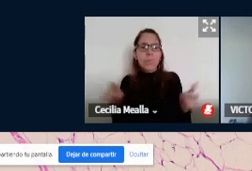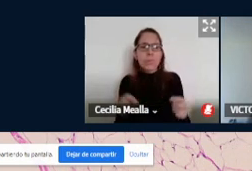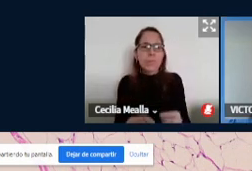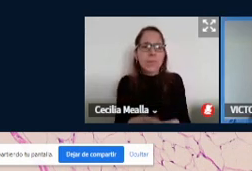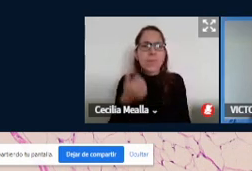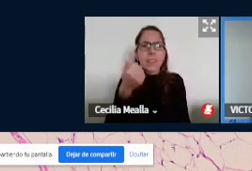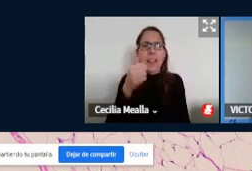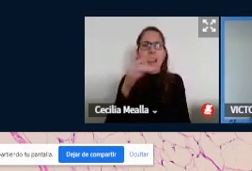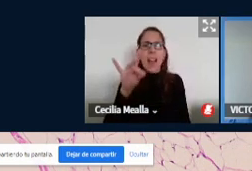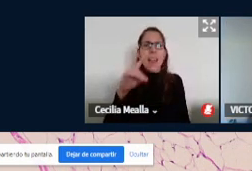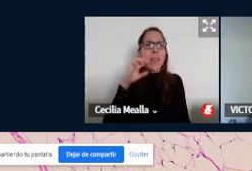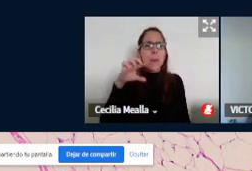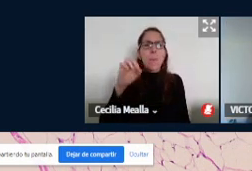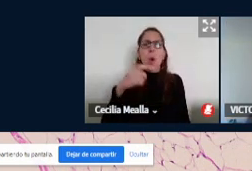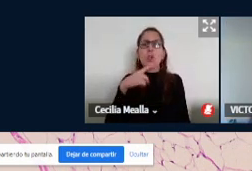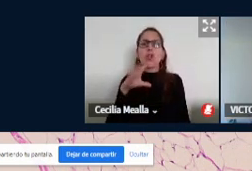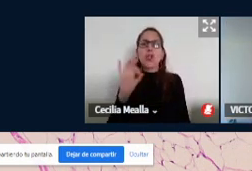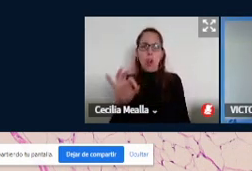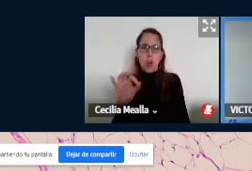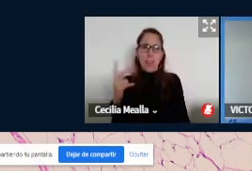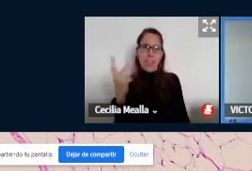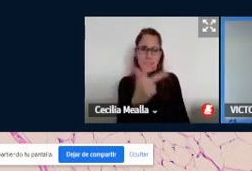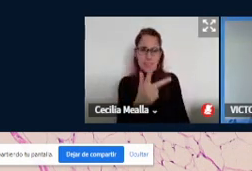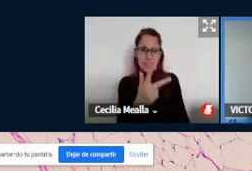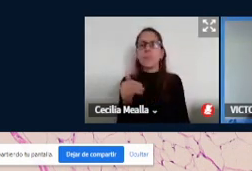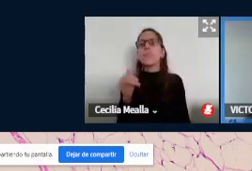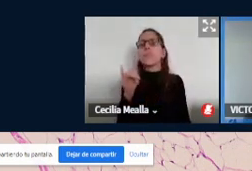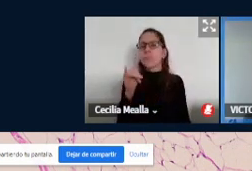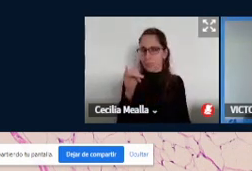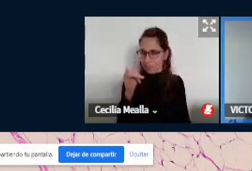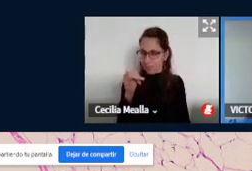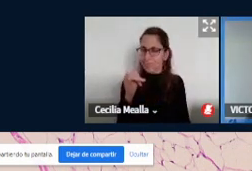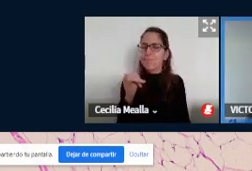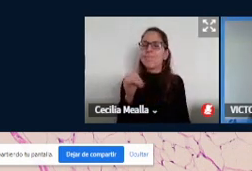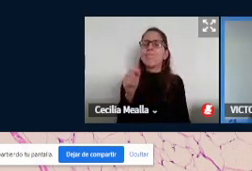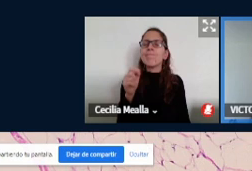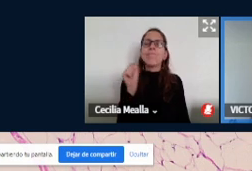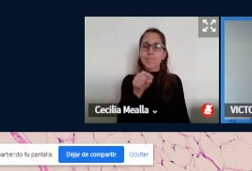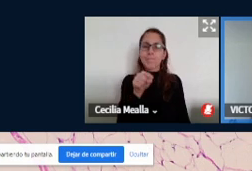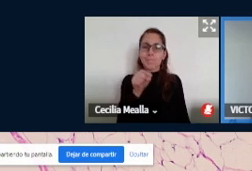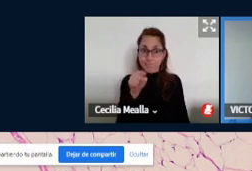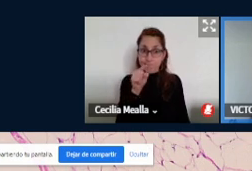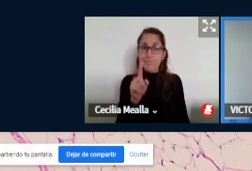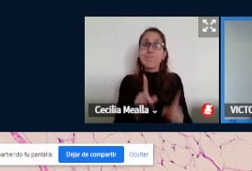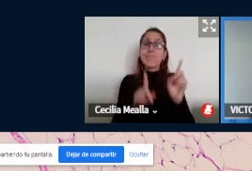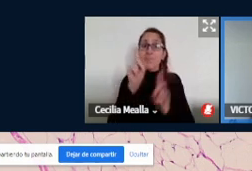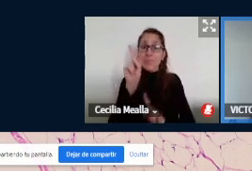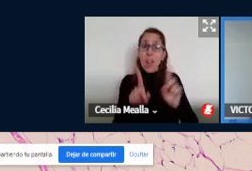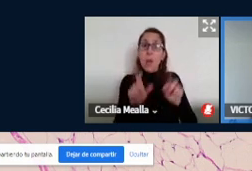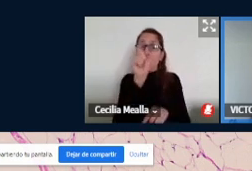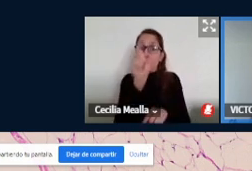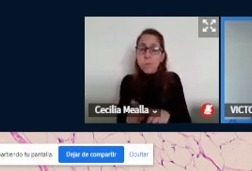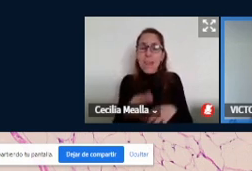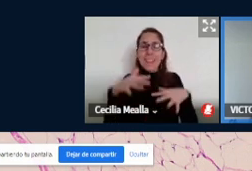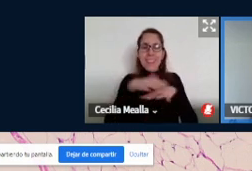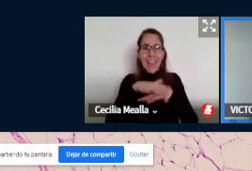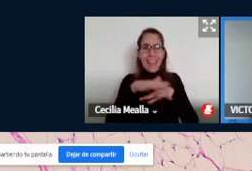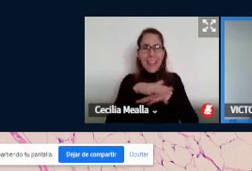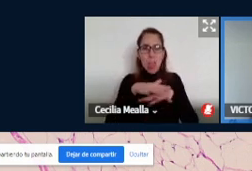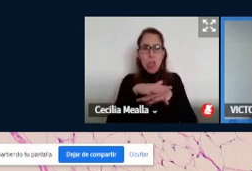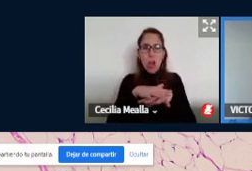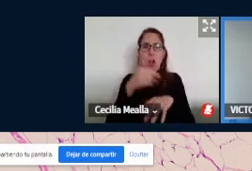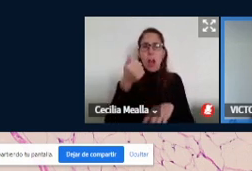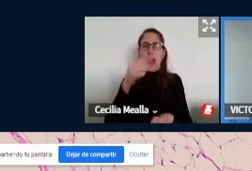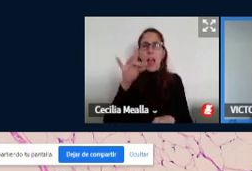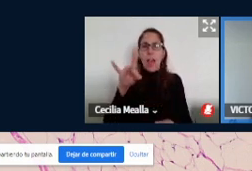adiposo y bien, Mateo también dice adiposo. bien, ¿sí? Hay en algunas porciones, puede haber tejido adiposo, ¿sí? A veces